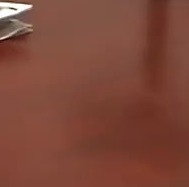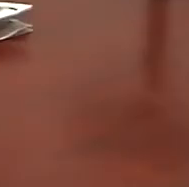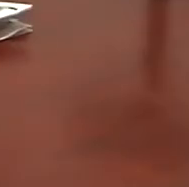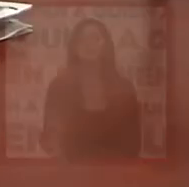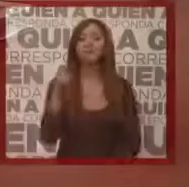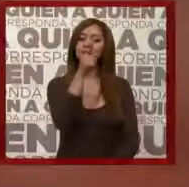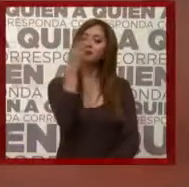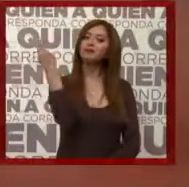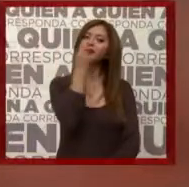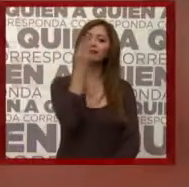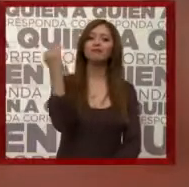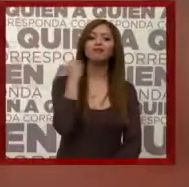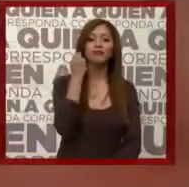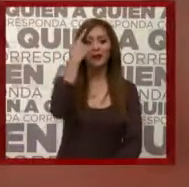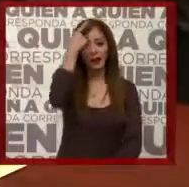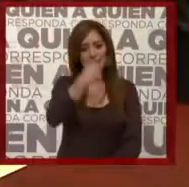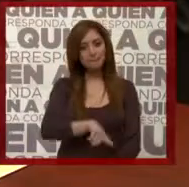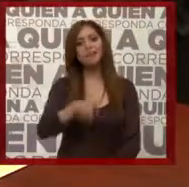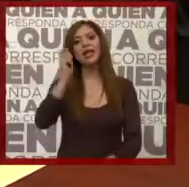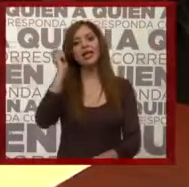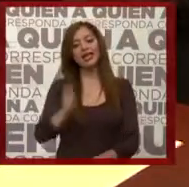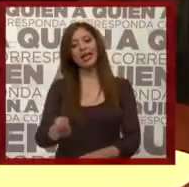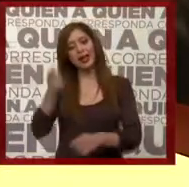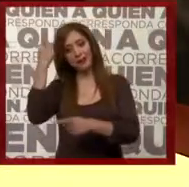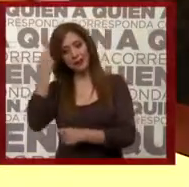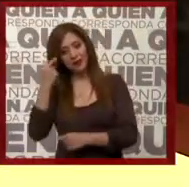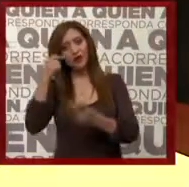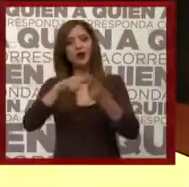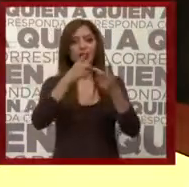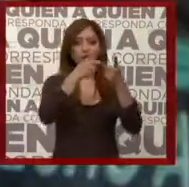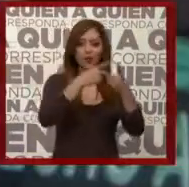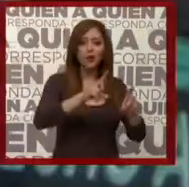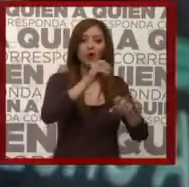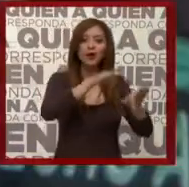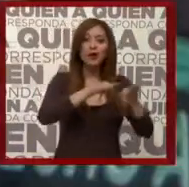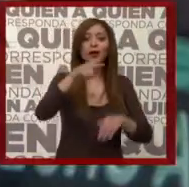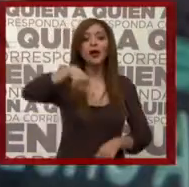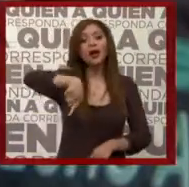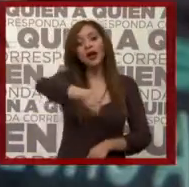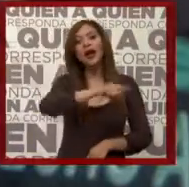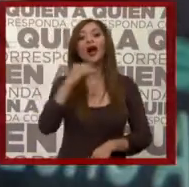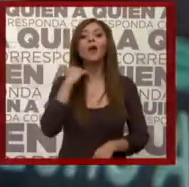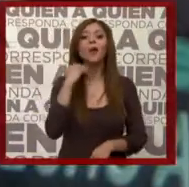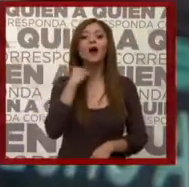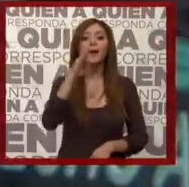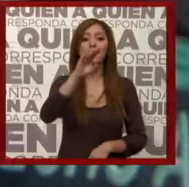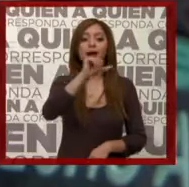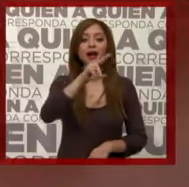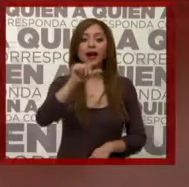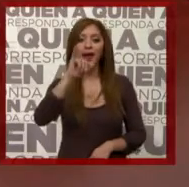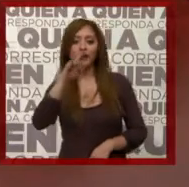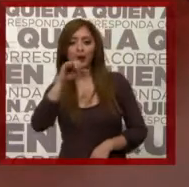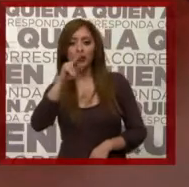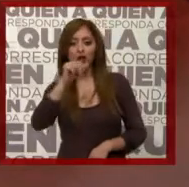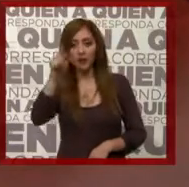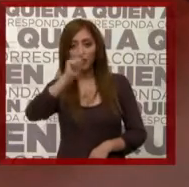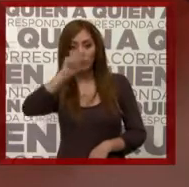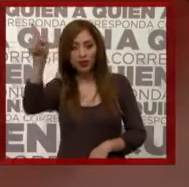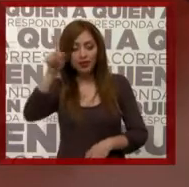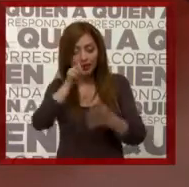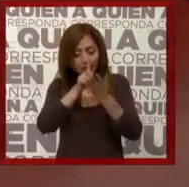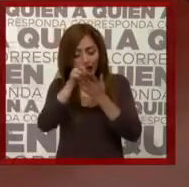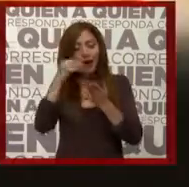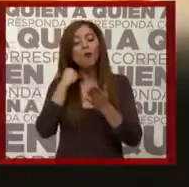Si requiere asesoría legal en trámites de pensión, divorcio o laborales, los abogados de la Barra Iberoamericana de Profesionales en Derecho lo orientarán de